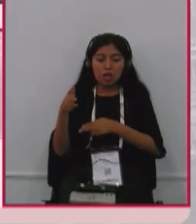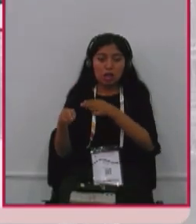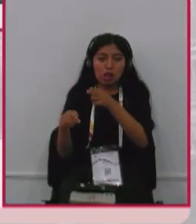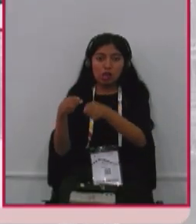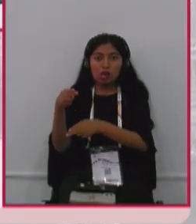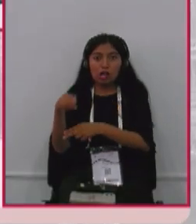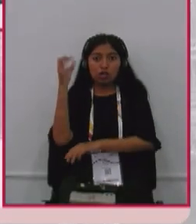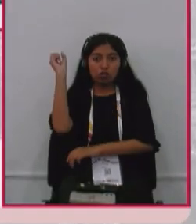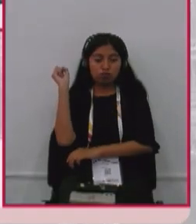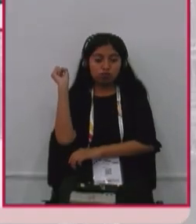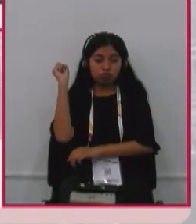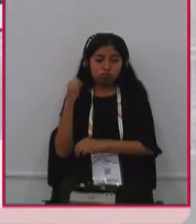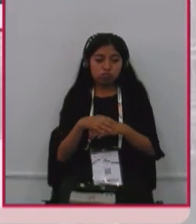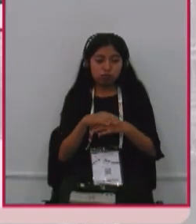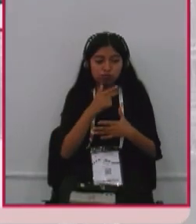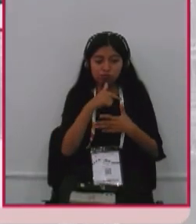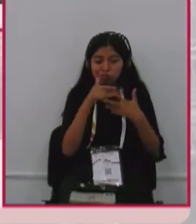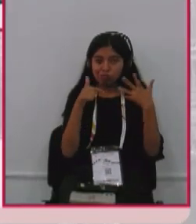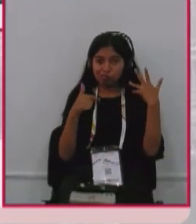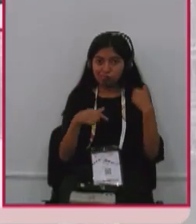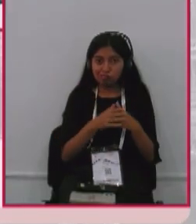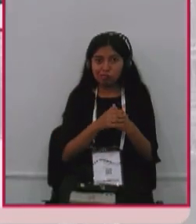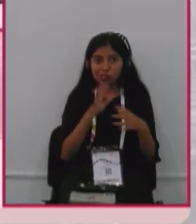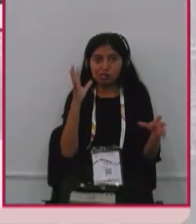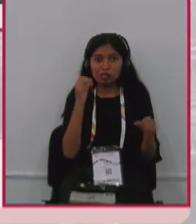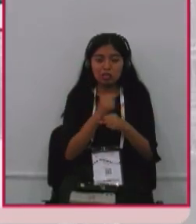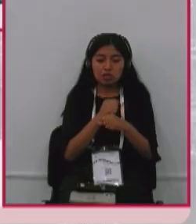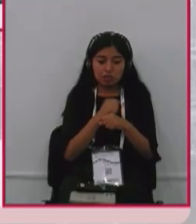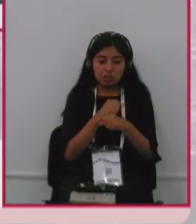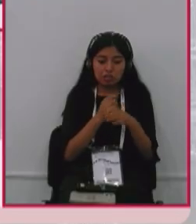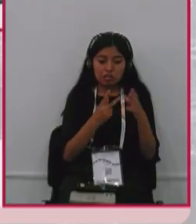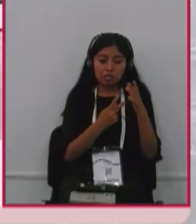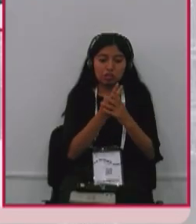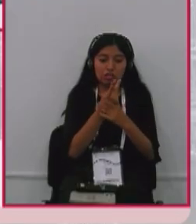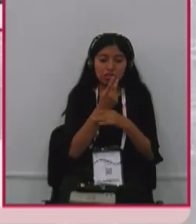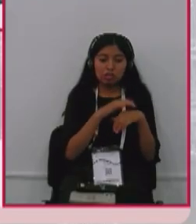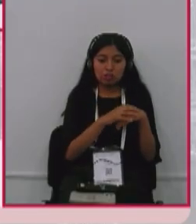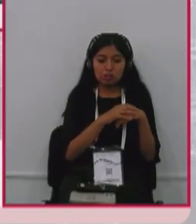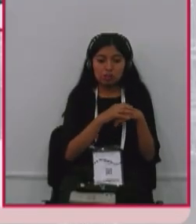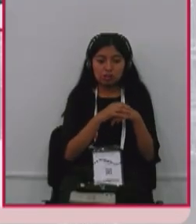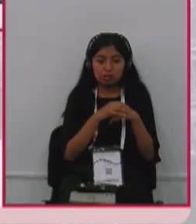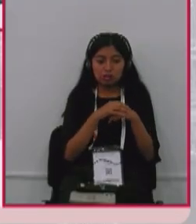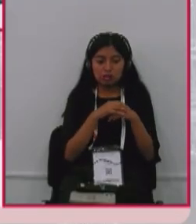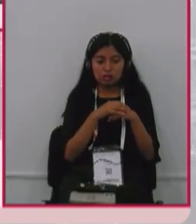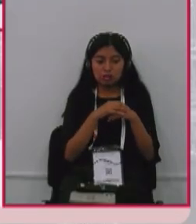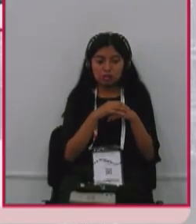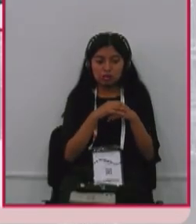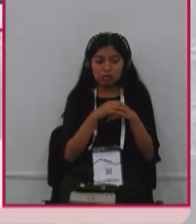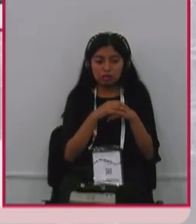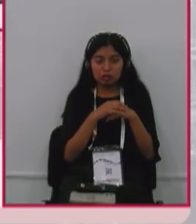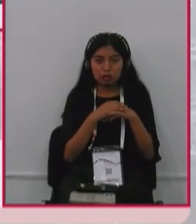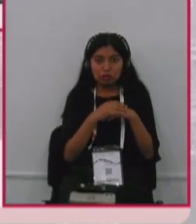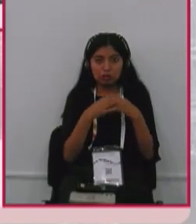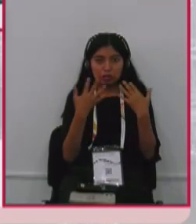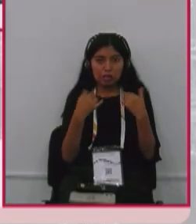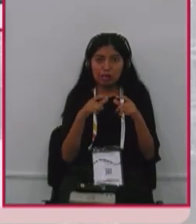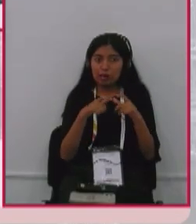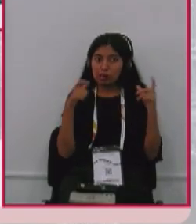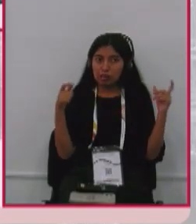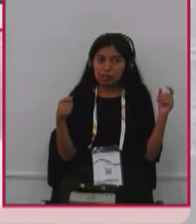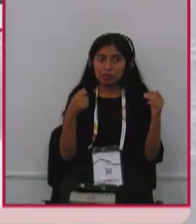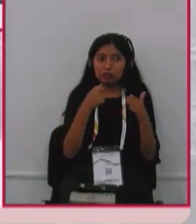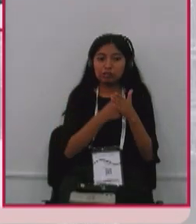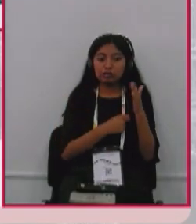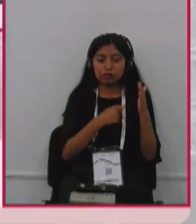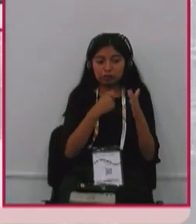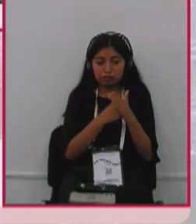para aplicaciones Raffer, Cleaner. En conclusión, son grandes plantas que ocupan un gran espacio y implica obviamente un gran costo,